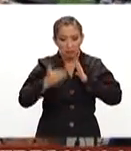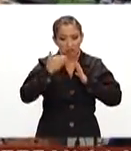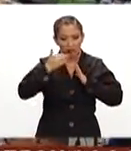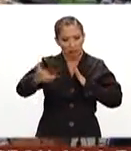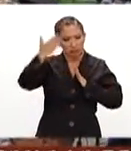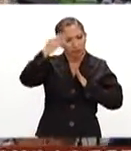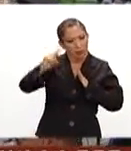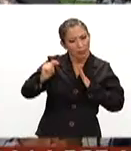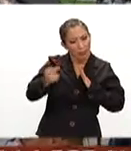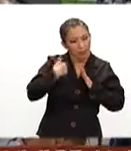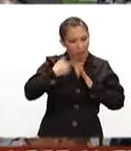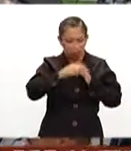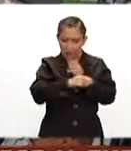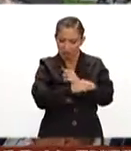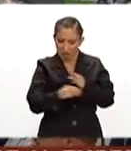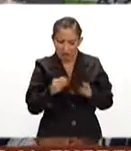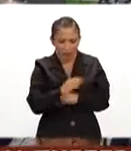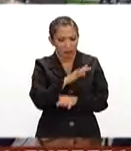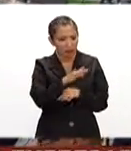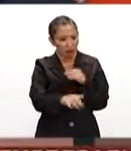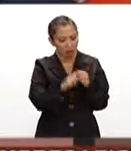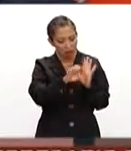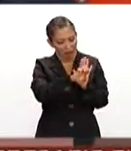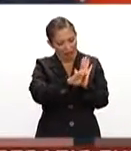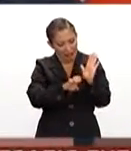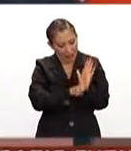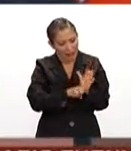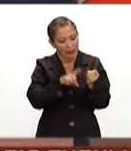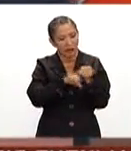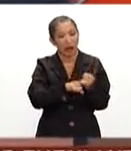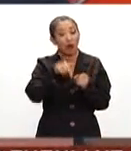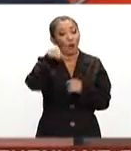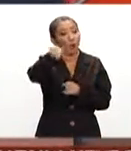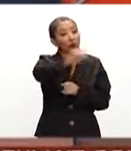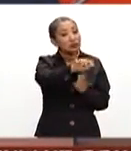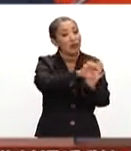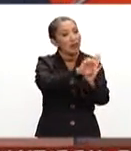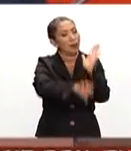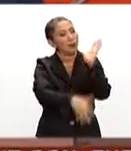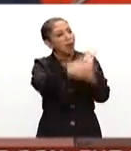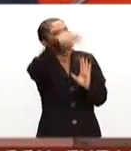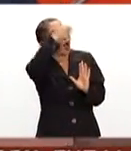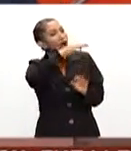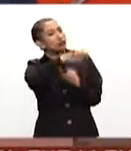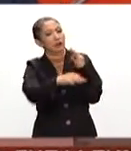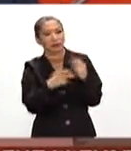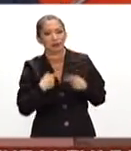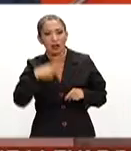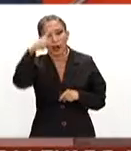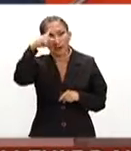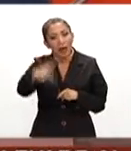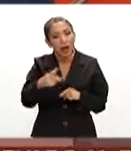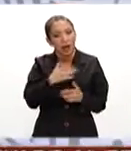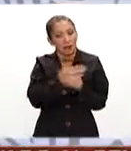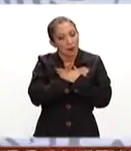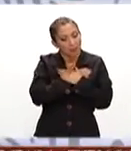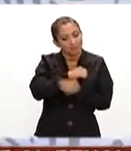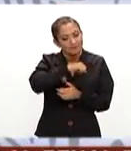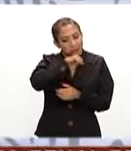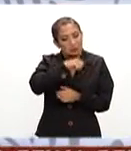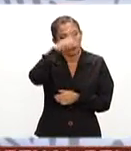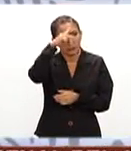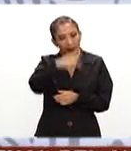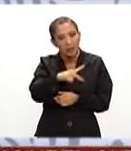técnico y equipado con valores éticos. Ustedes dan ejemplo a todos los mexicanos de amor a la